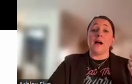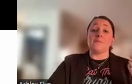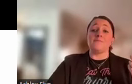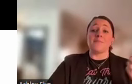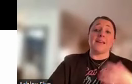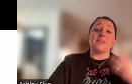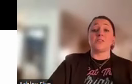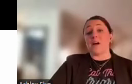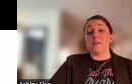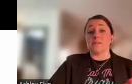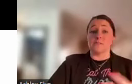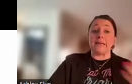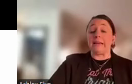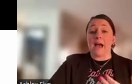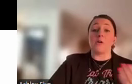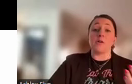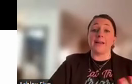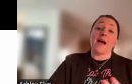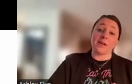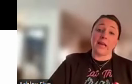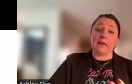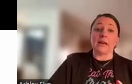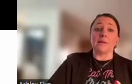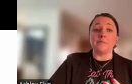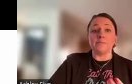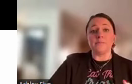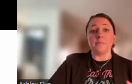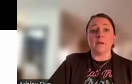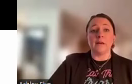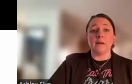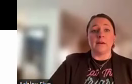en lugar de que sean complejos,